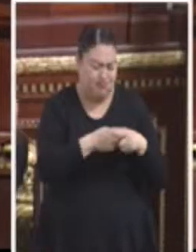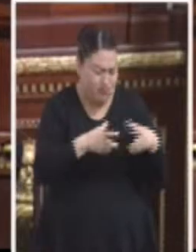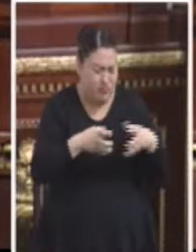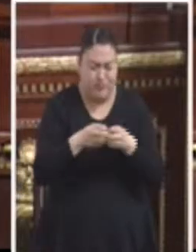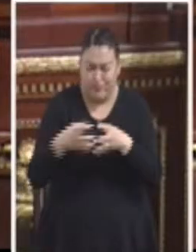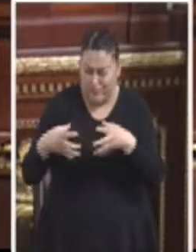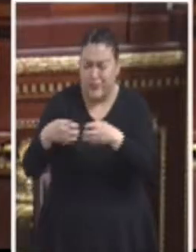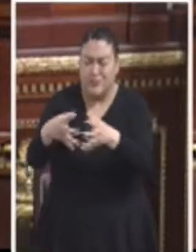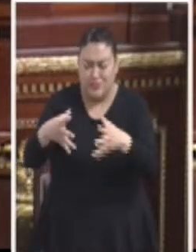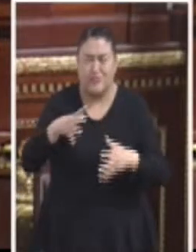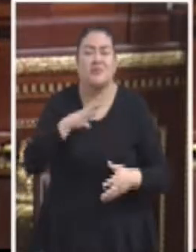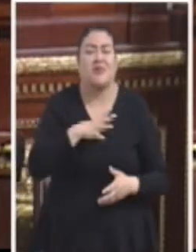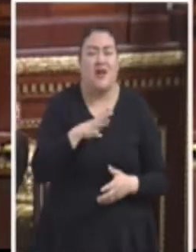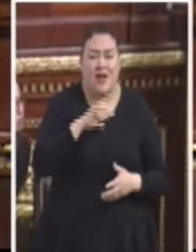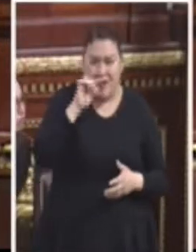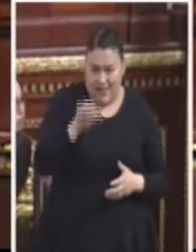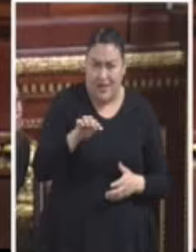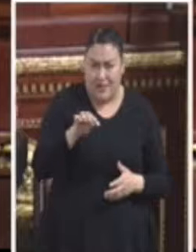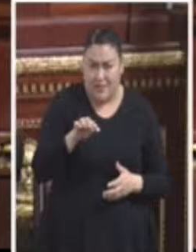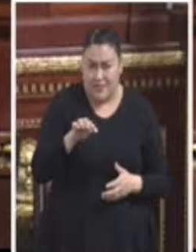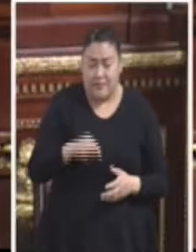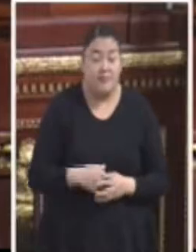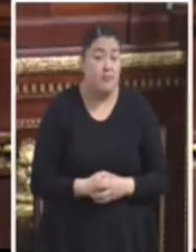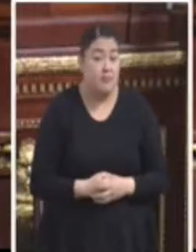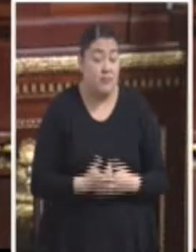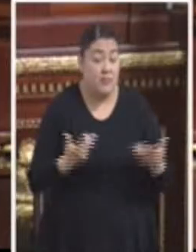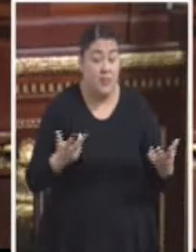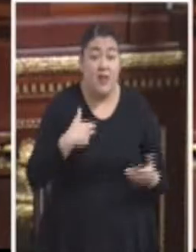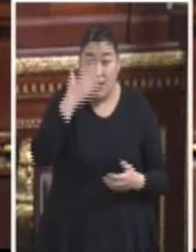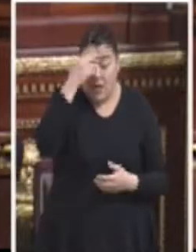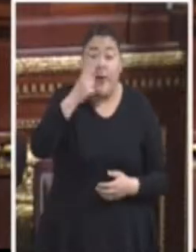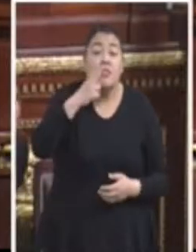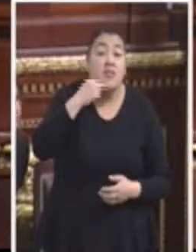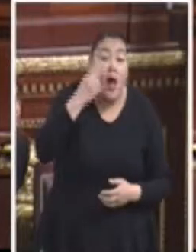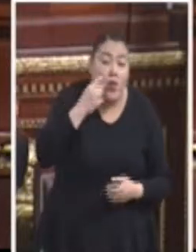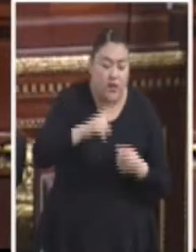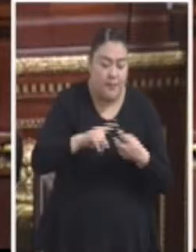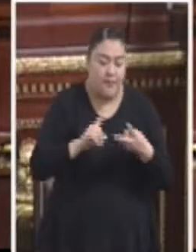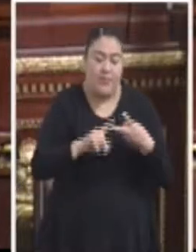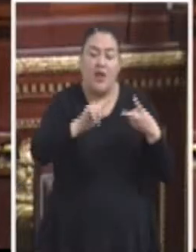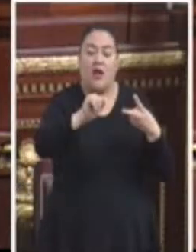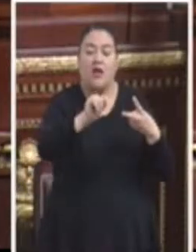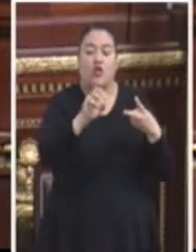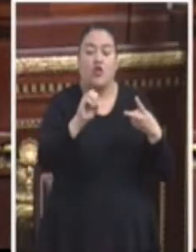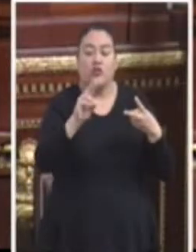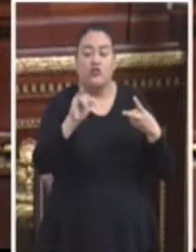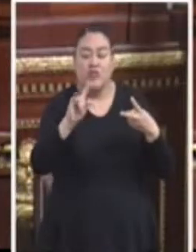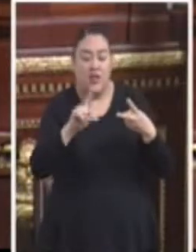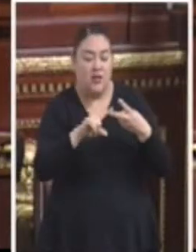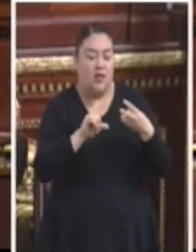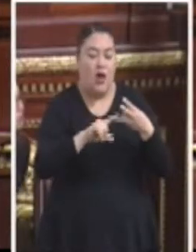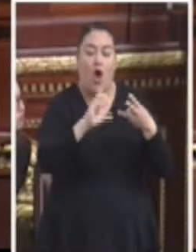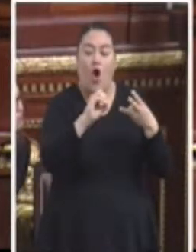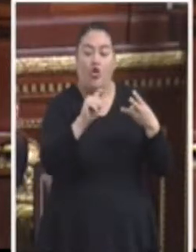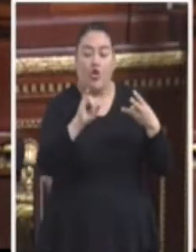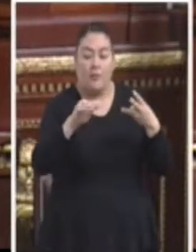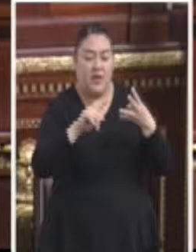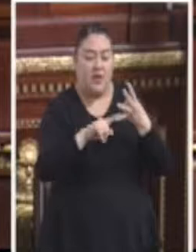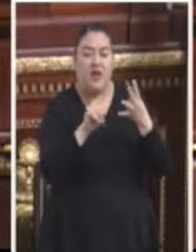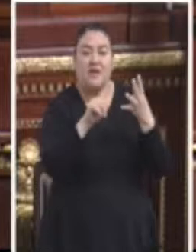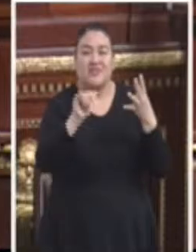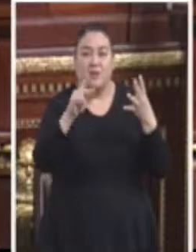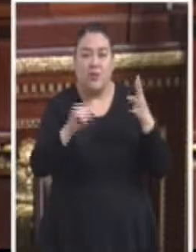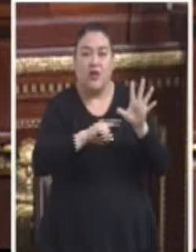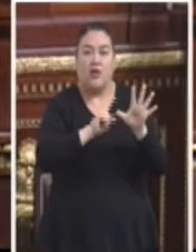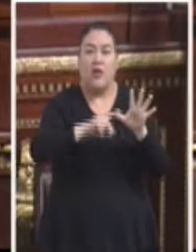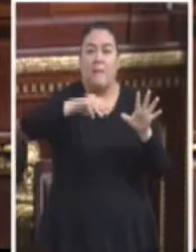indígenas concentra el país. El náhuatl, el tostil, el otomí, el zapoteco, el